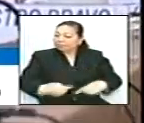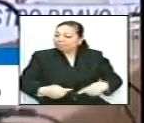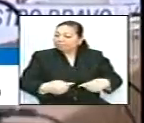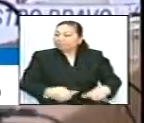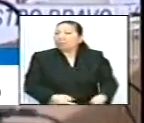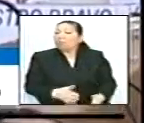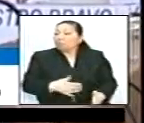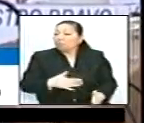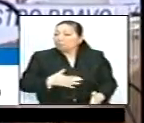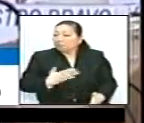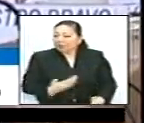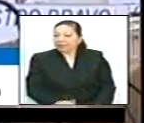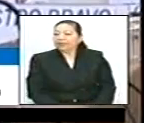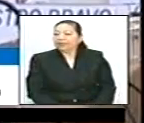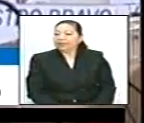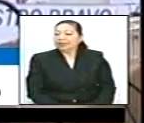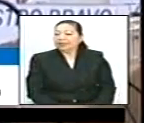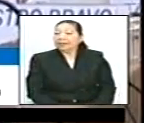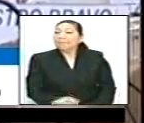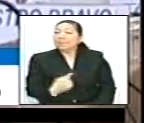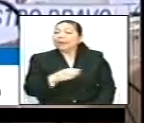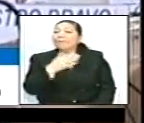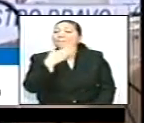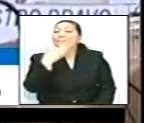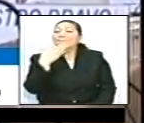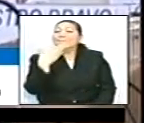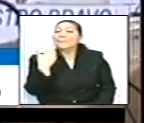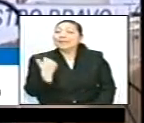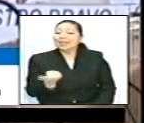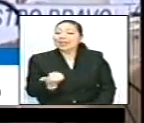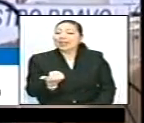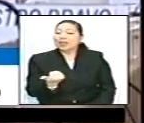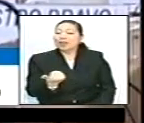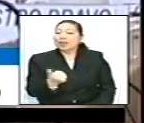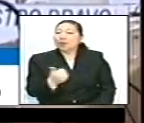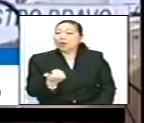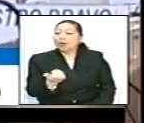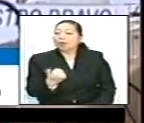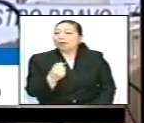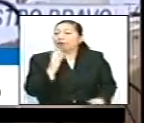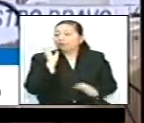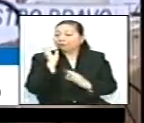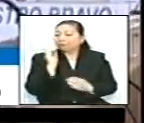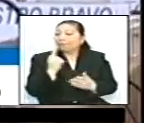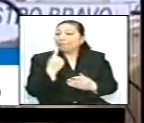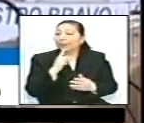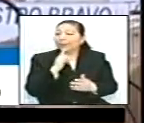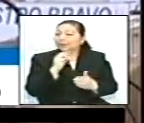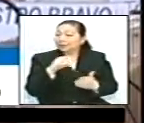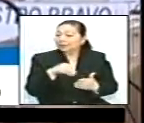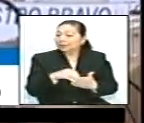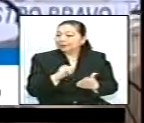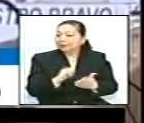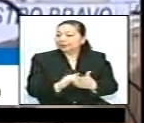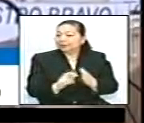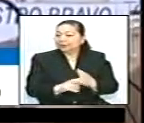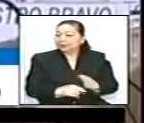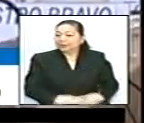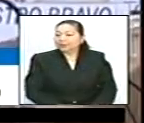competitividad se pueda cumplir, para mejorar otro tipo de posiciones, para estabilizar el